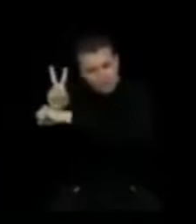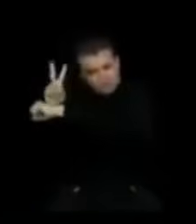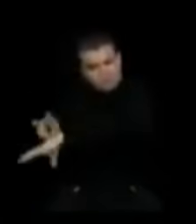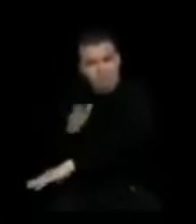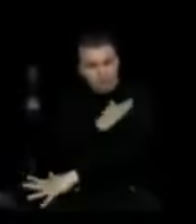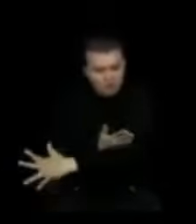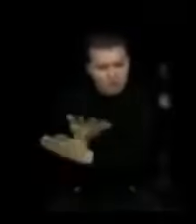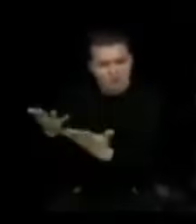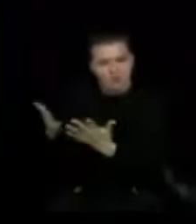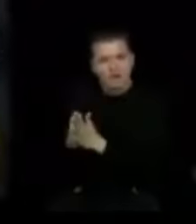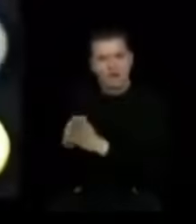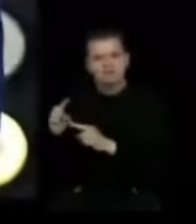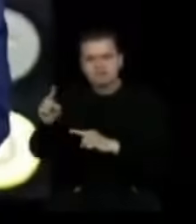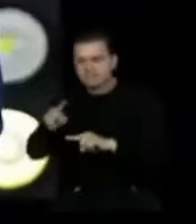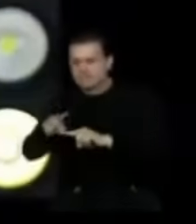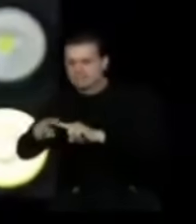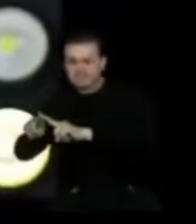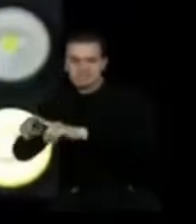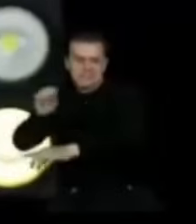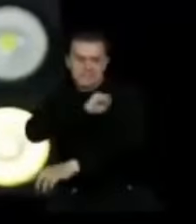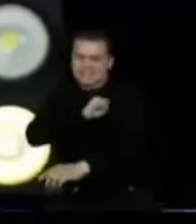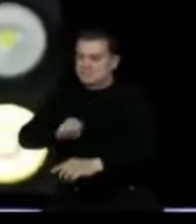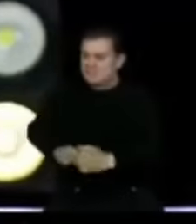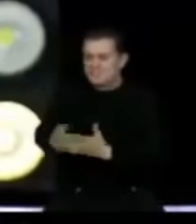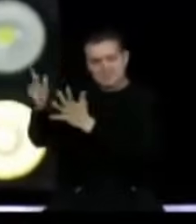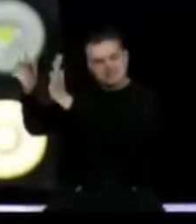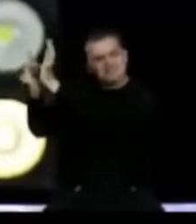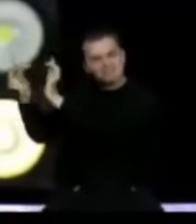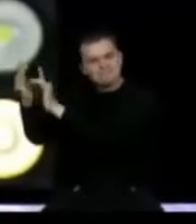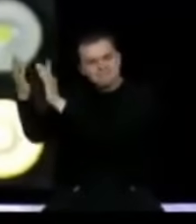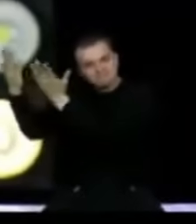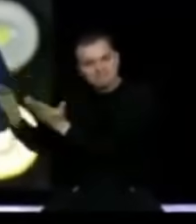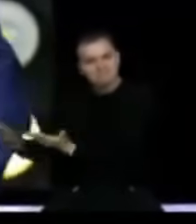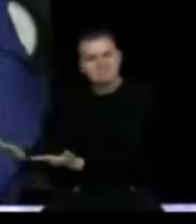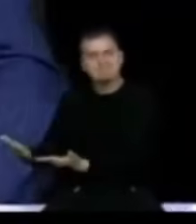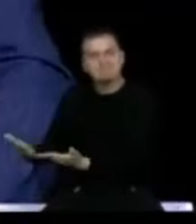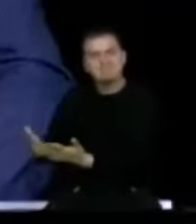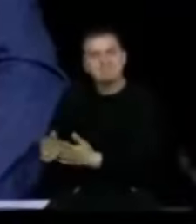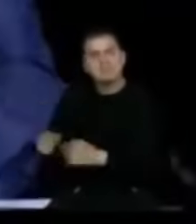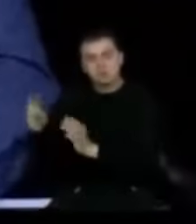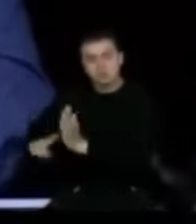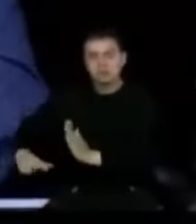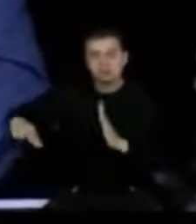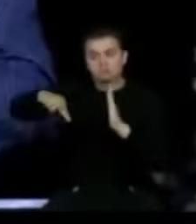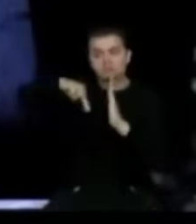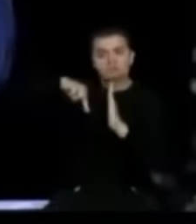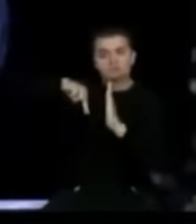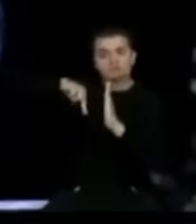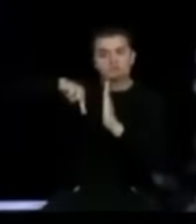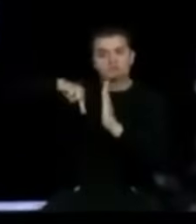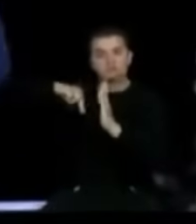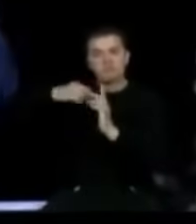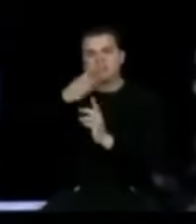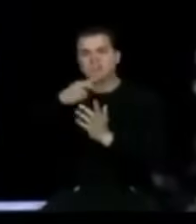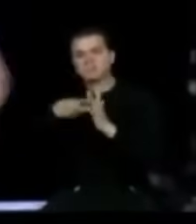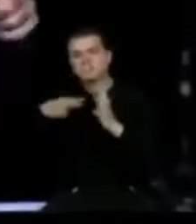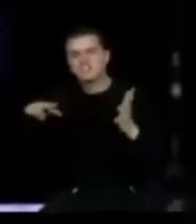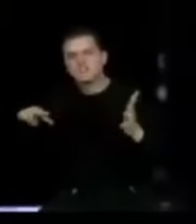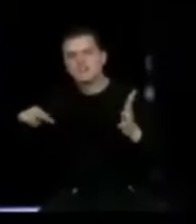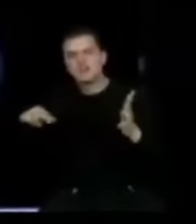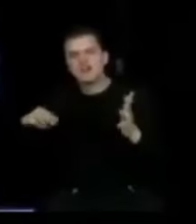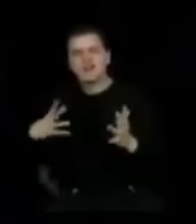victoria por medio de nuestro Señor Jesucristo. La resurrección significa que